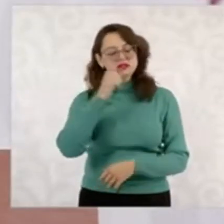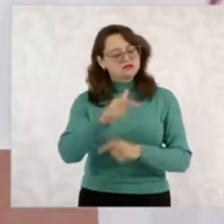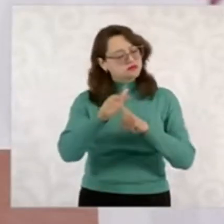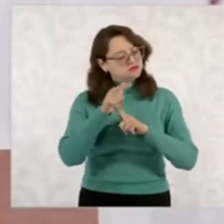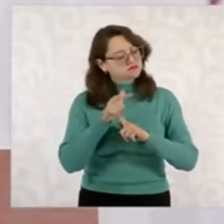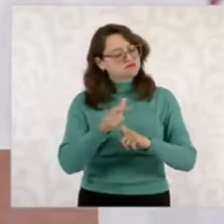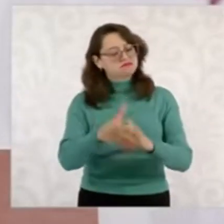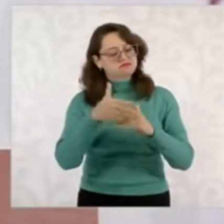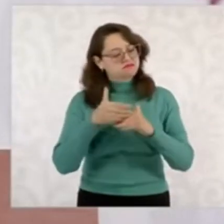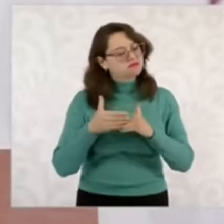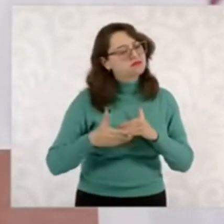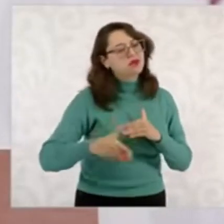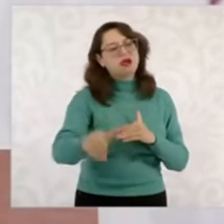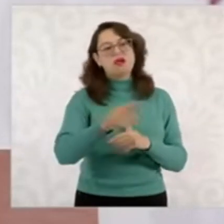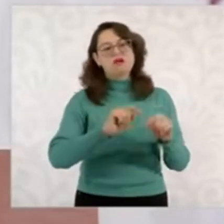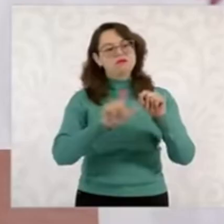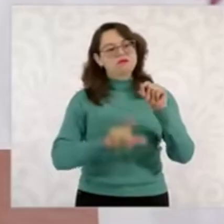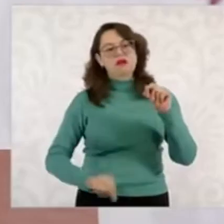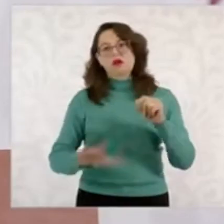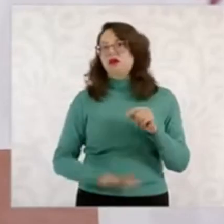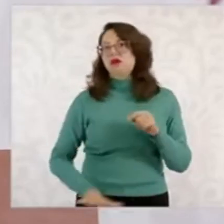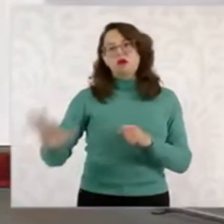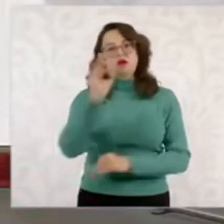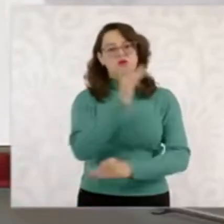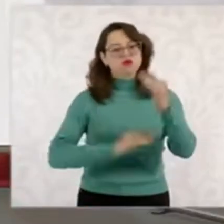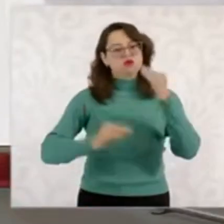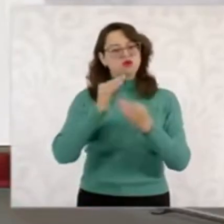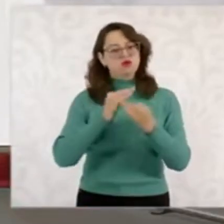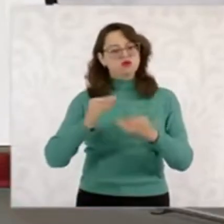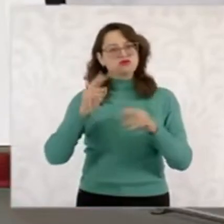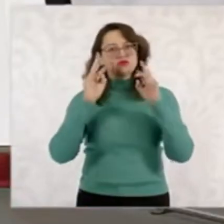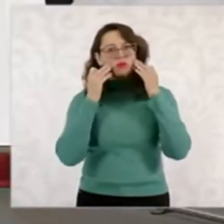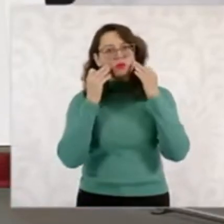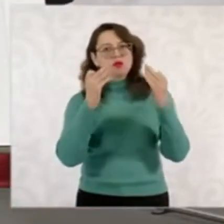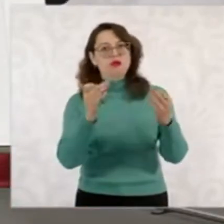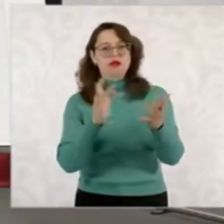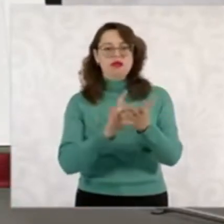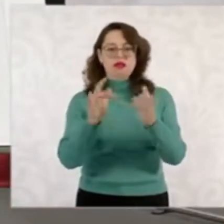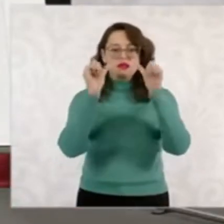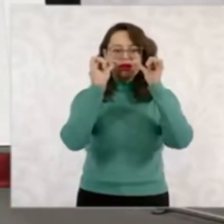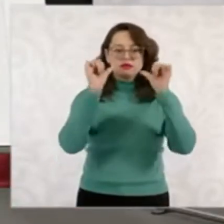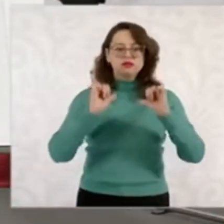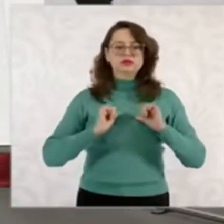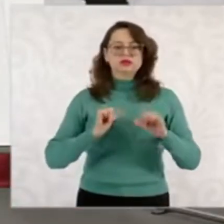de todas y todos los mexicanos. Gracias por su atención. Gracias.